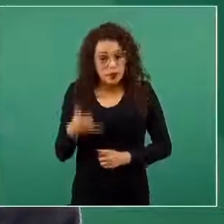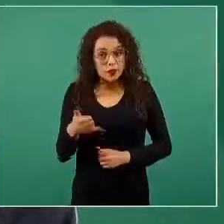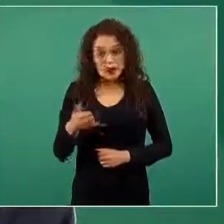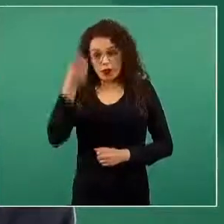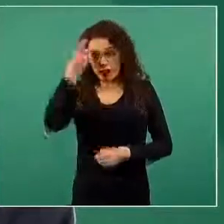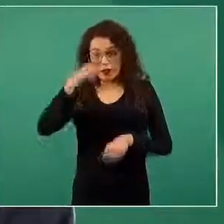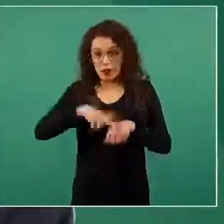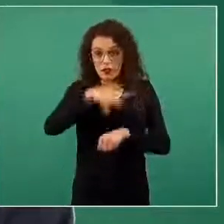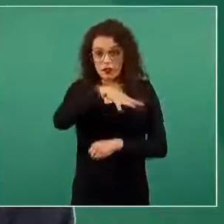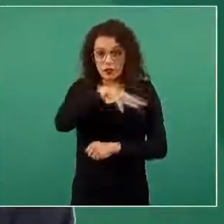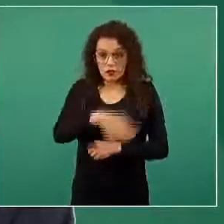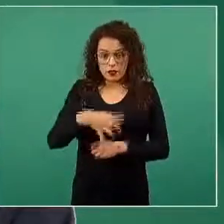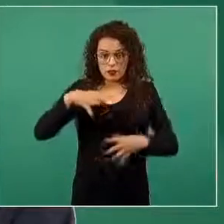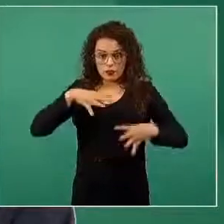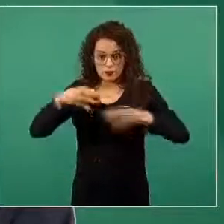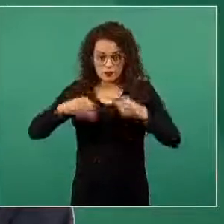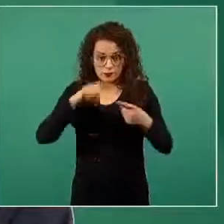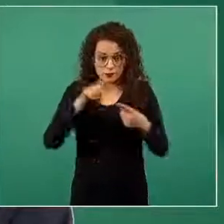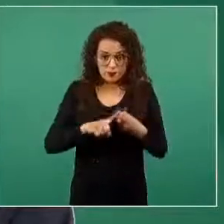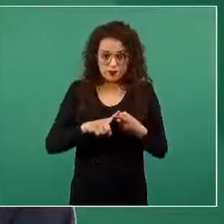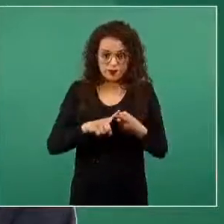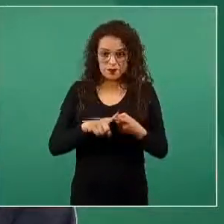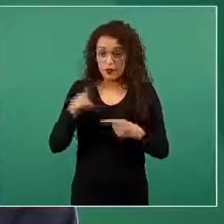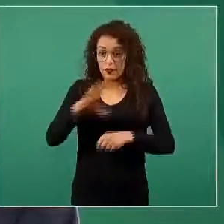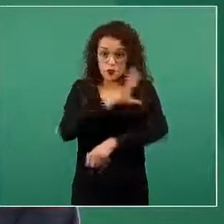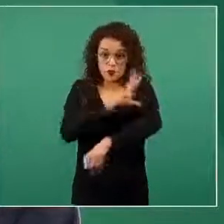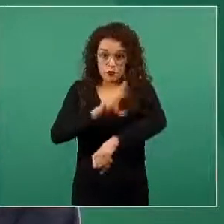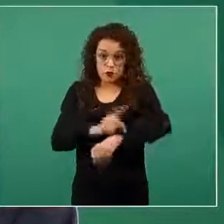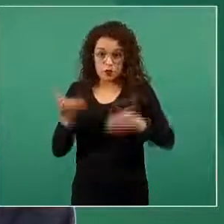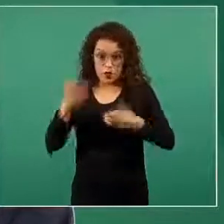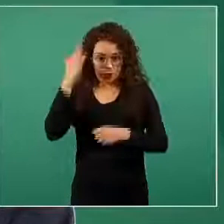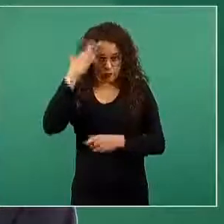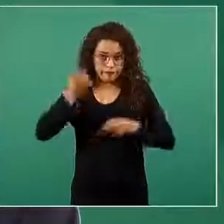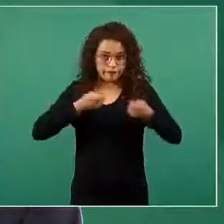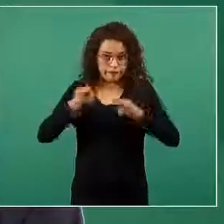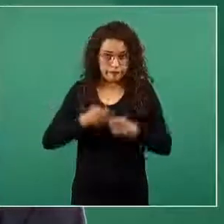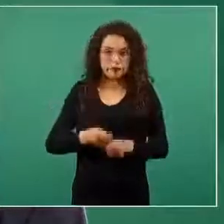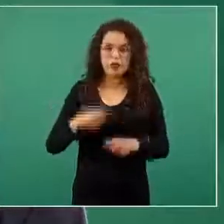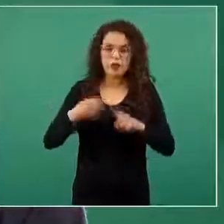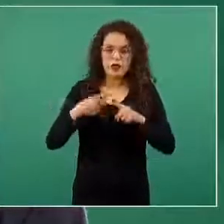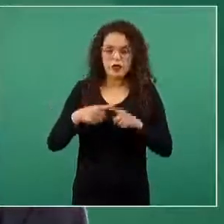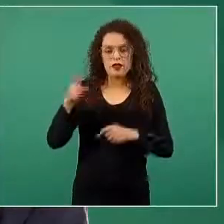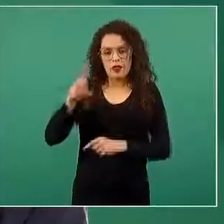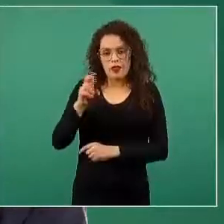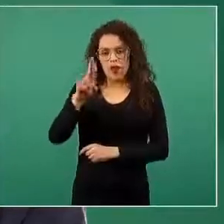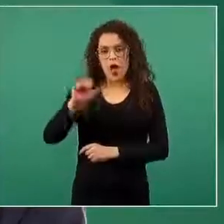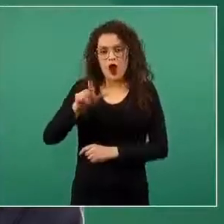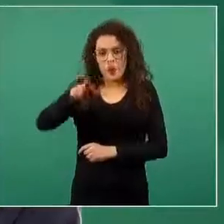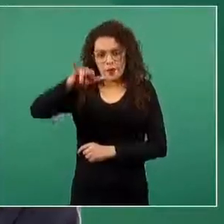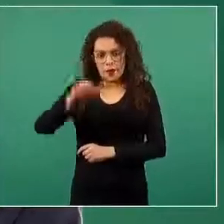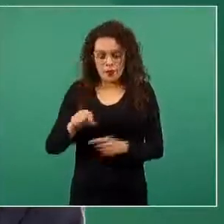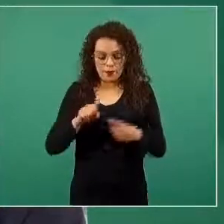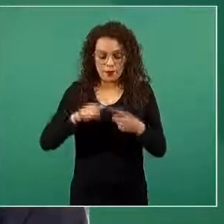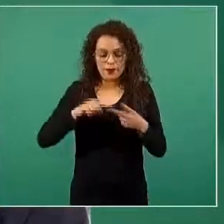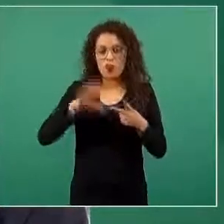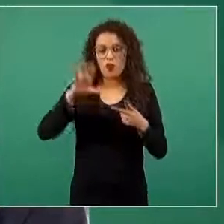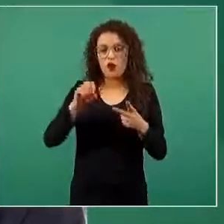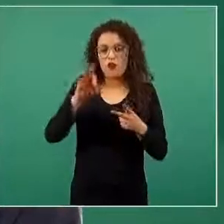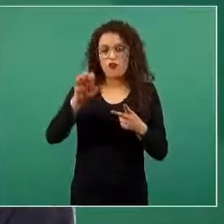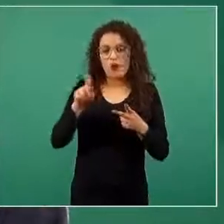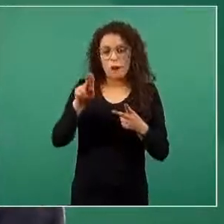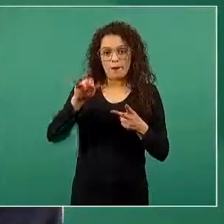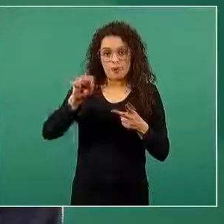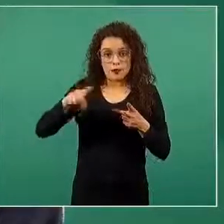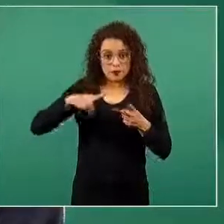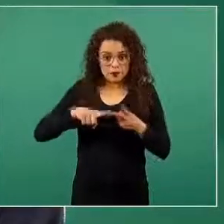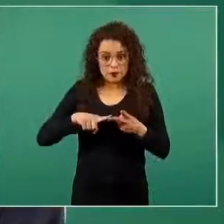Dirección General de Epidemiología, quien lo coordina, a cargo del doctor Alomía, COFEPRIS, que tiene